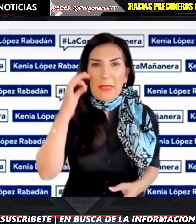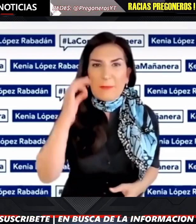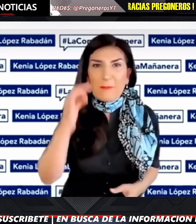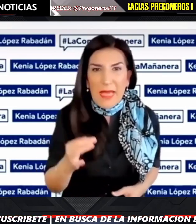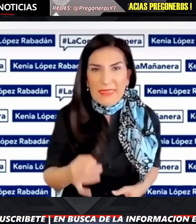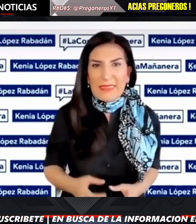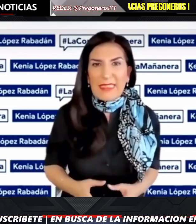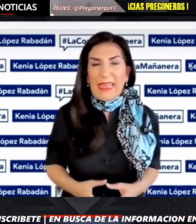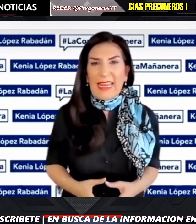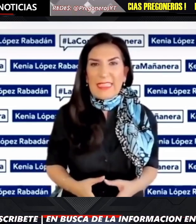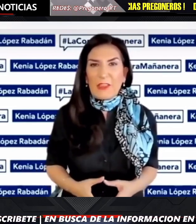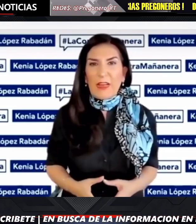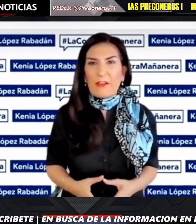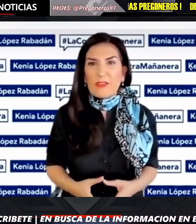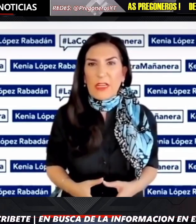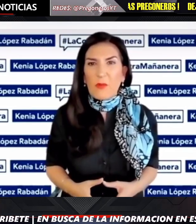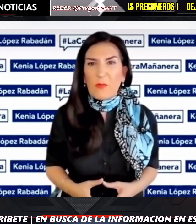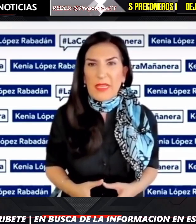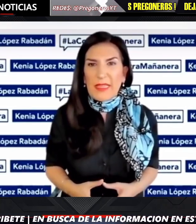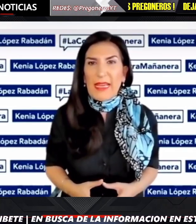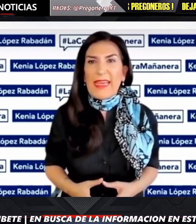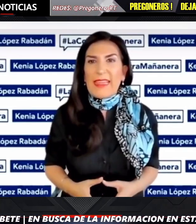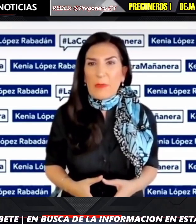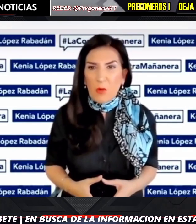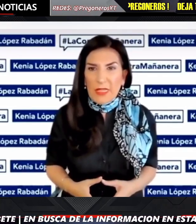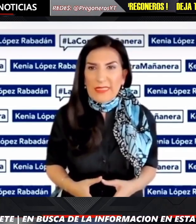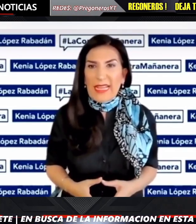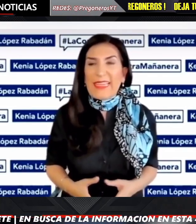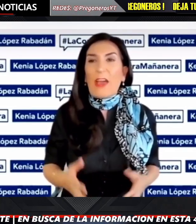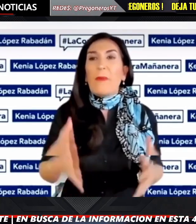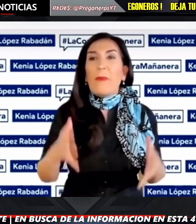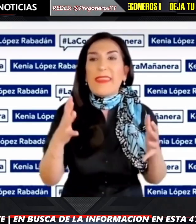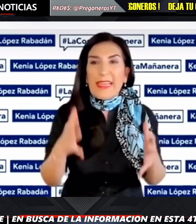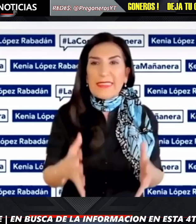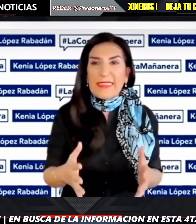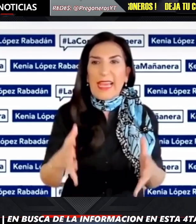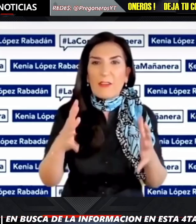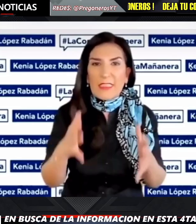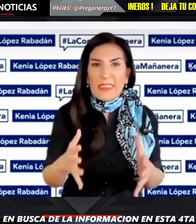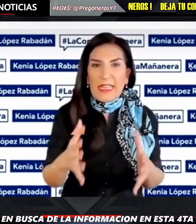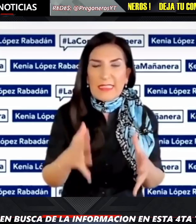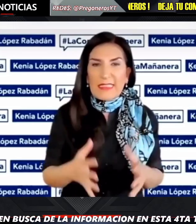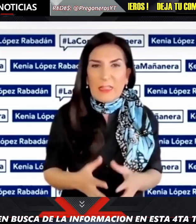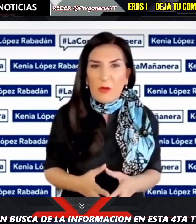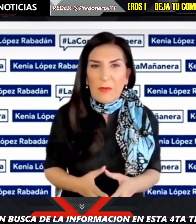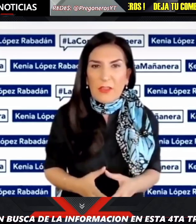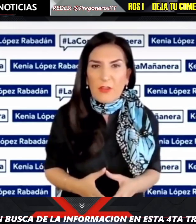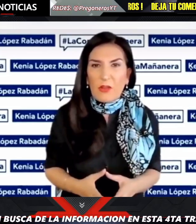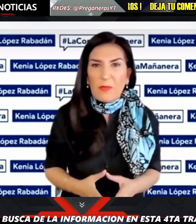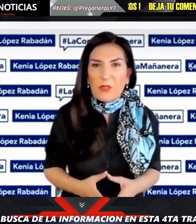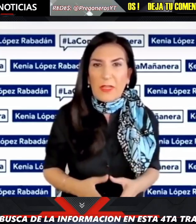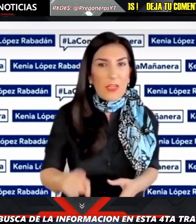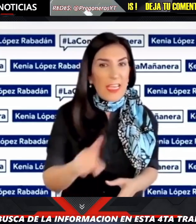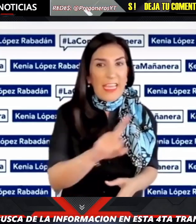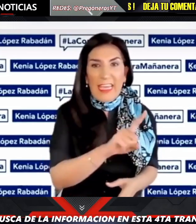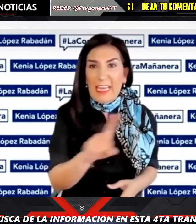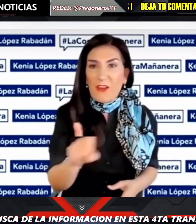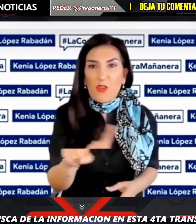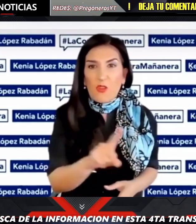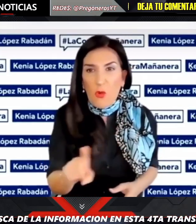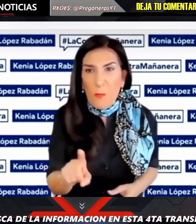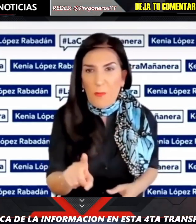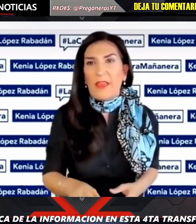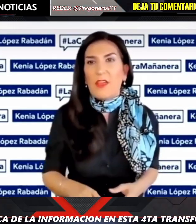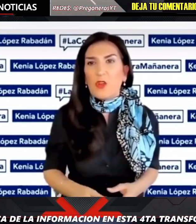Una vez más, la señora Rosario Piedra demuestra que obedece a los intereses del gobierno de López Obrador y